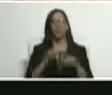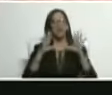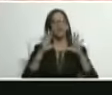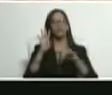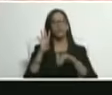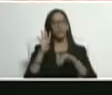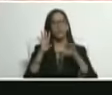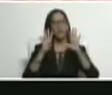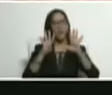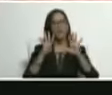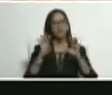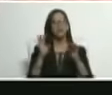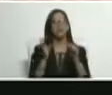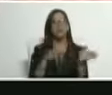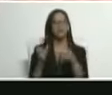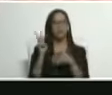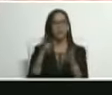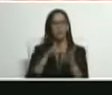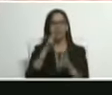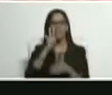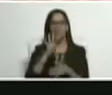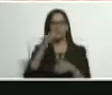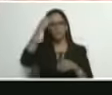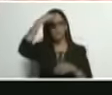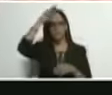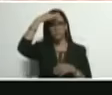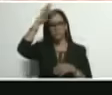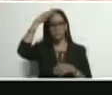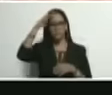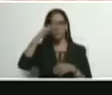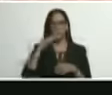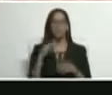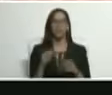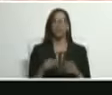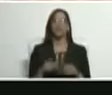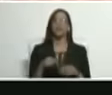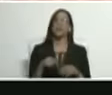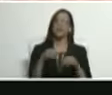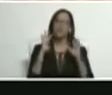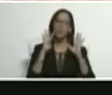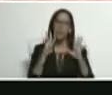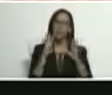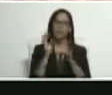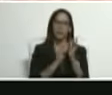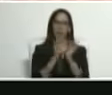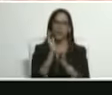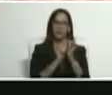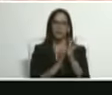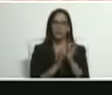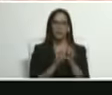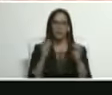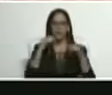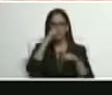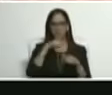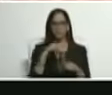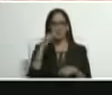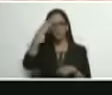2024 en México y recientemente el 9 de abril de este año en